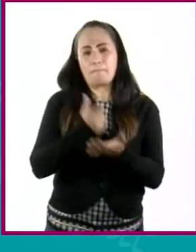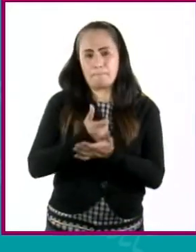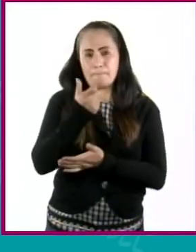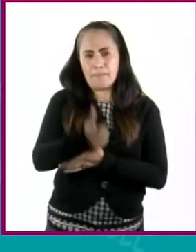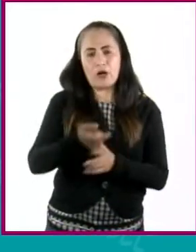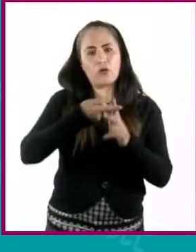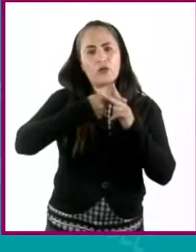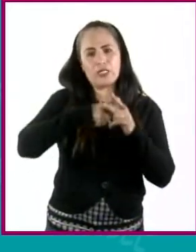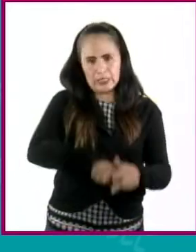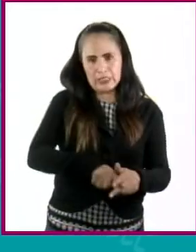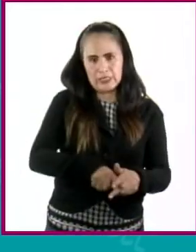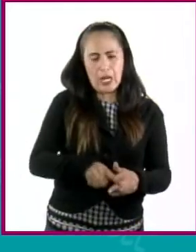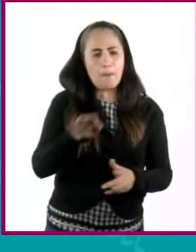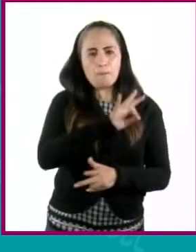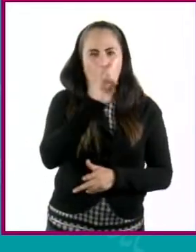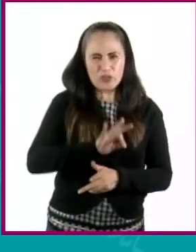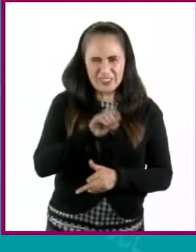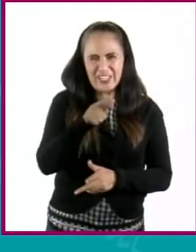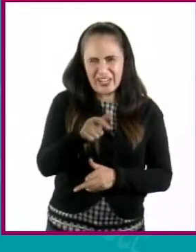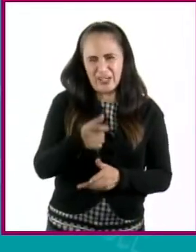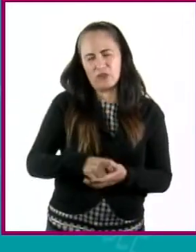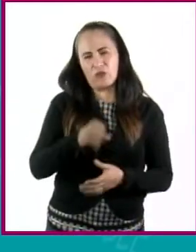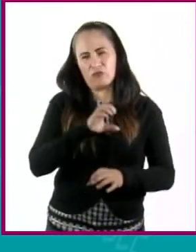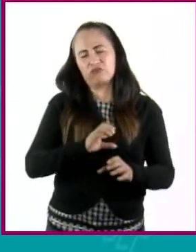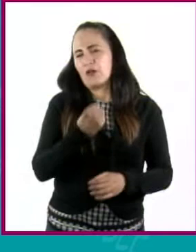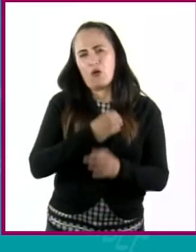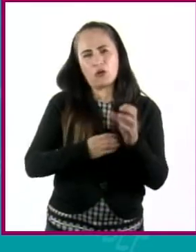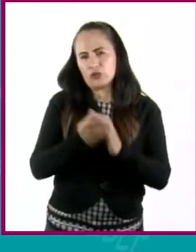algún porcentaje del costo de tu nuevo bien.